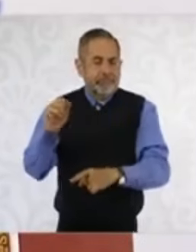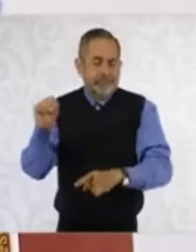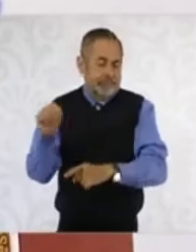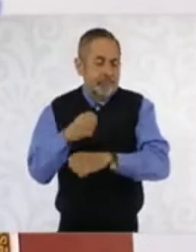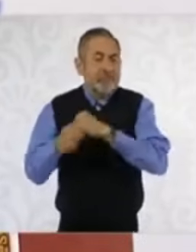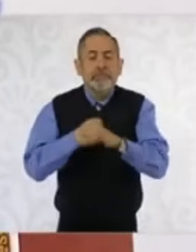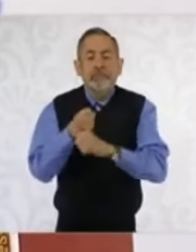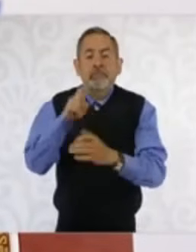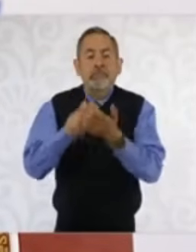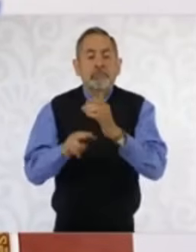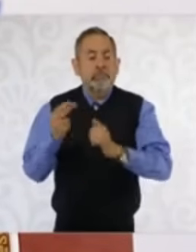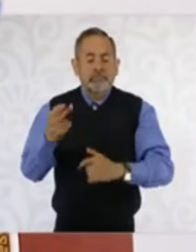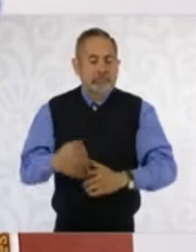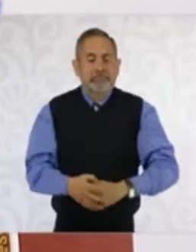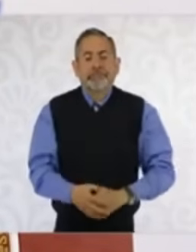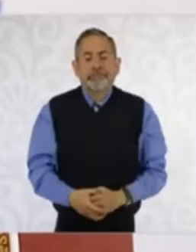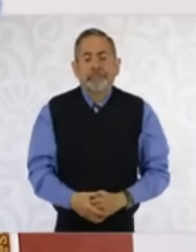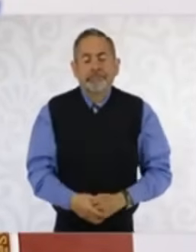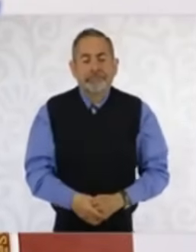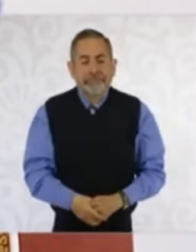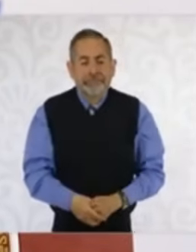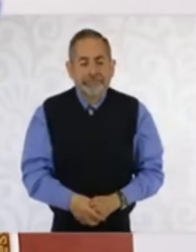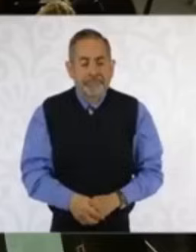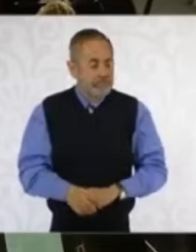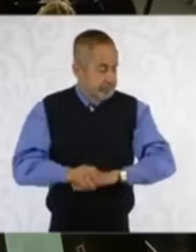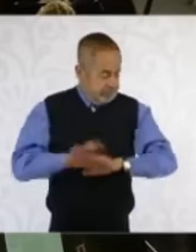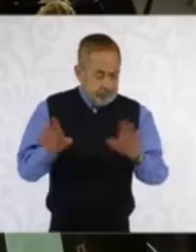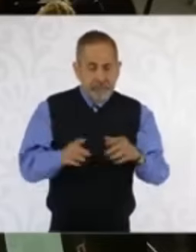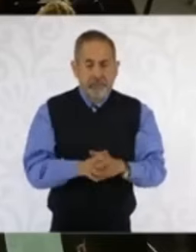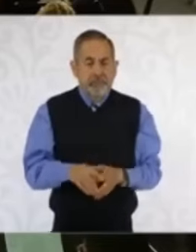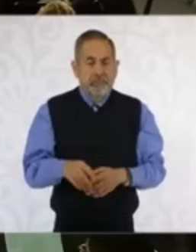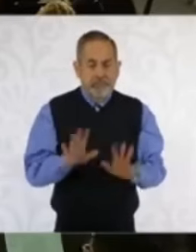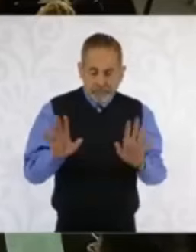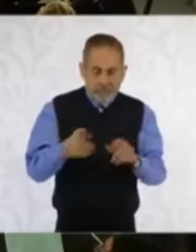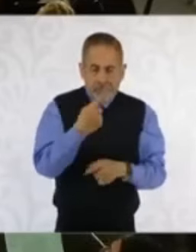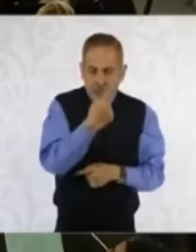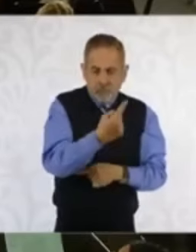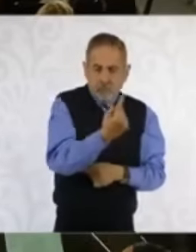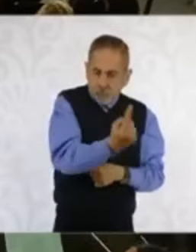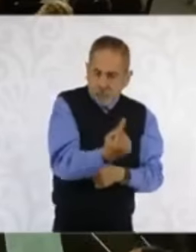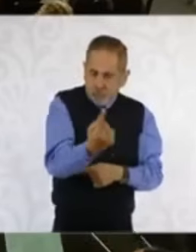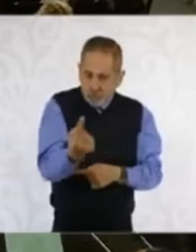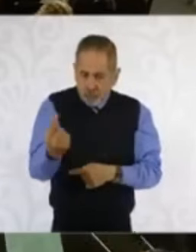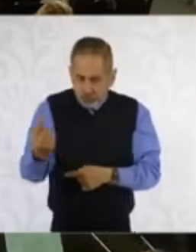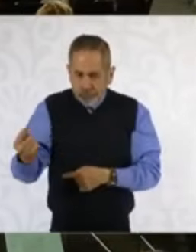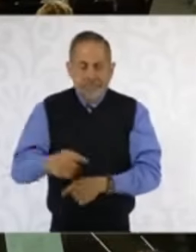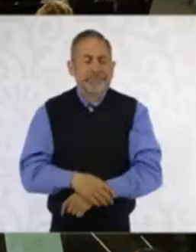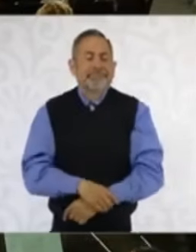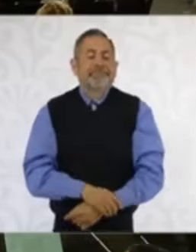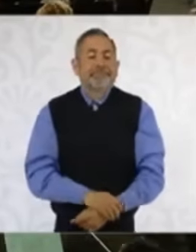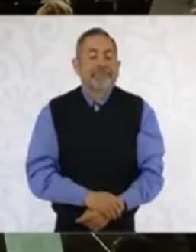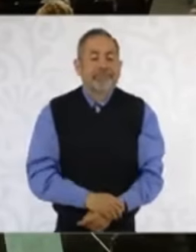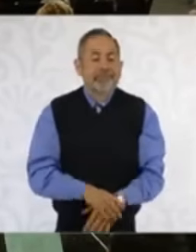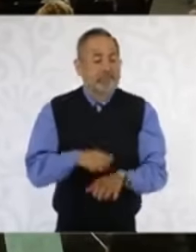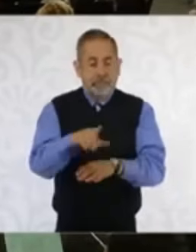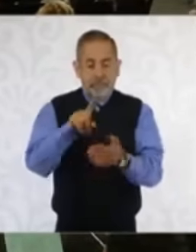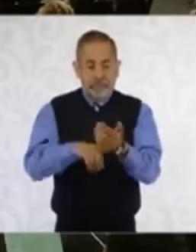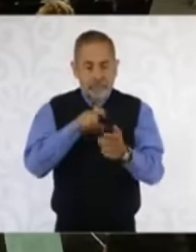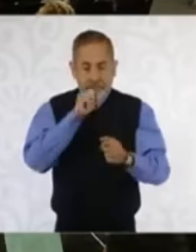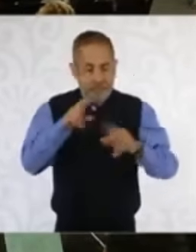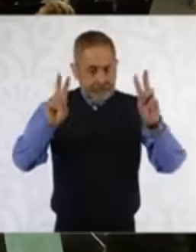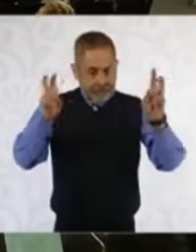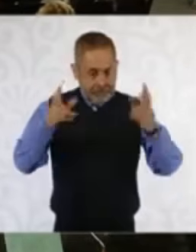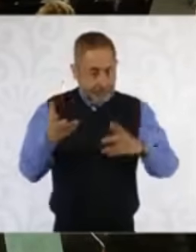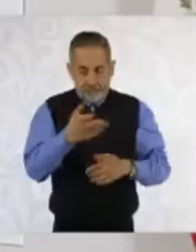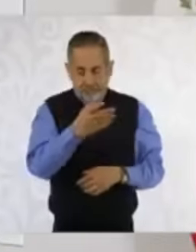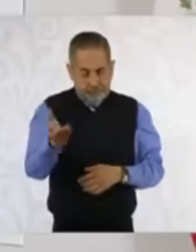ya saben que no van a recibir menos de eso. Y ahora que nuevamente estamos hablando del Fondo de Pensiones para el Bienestar, amigos, recuerden que este